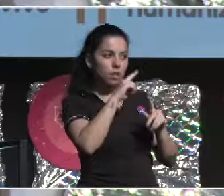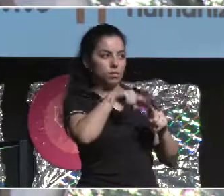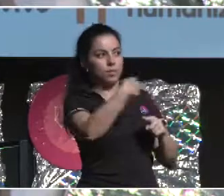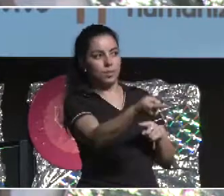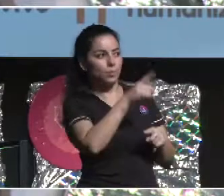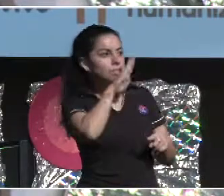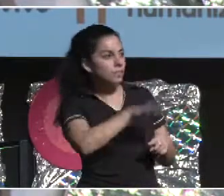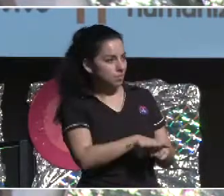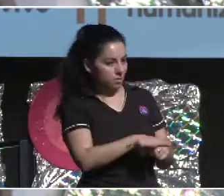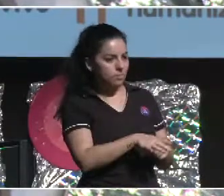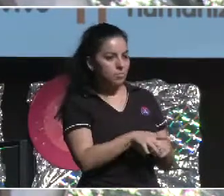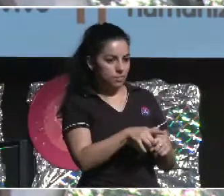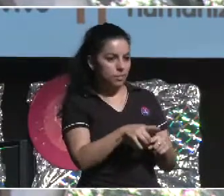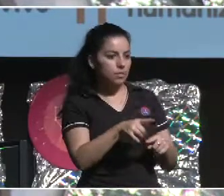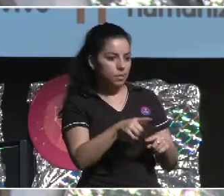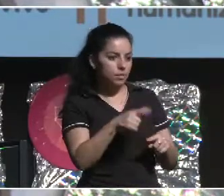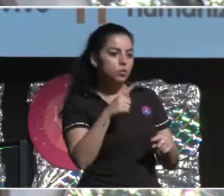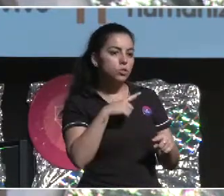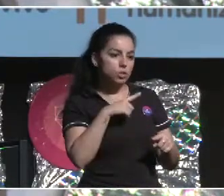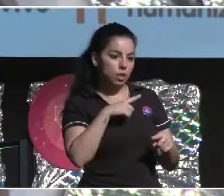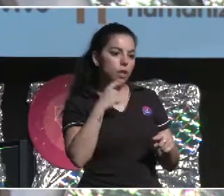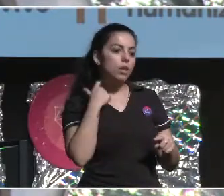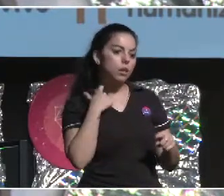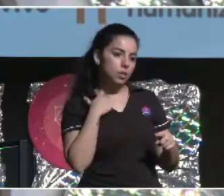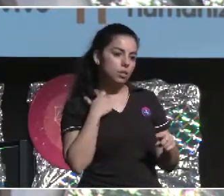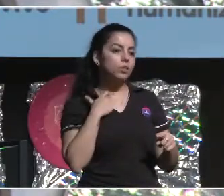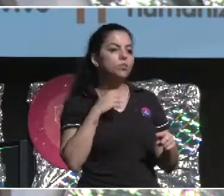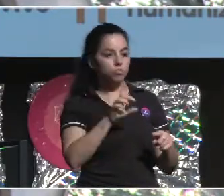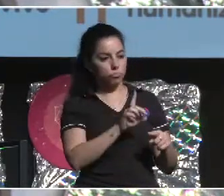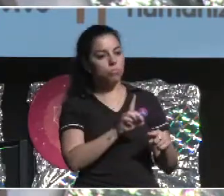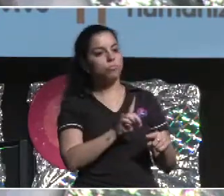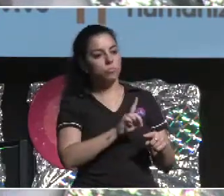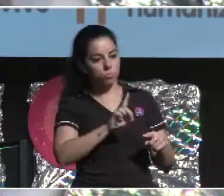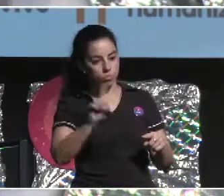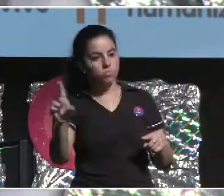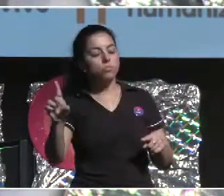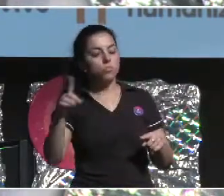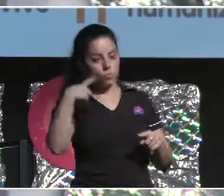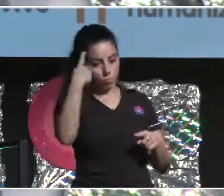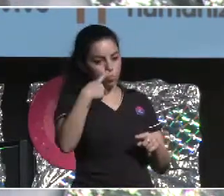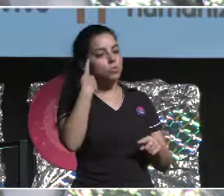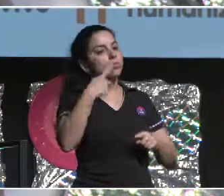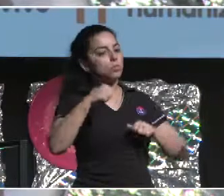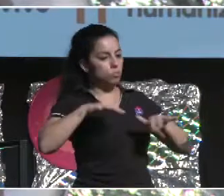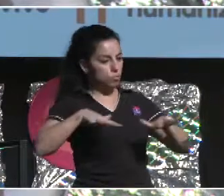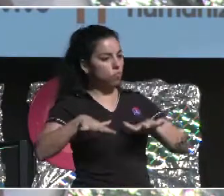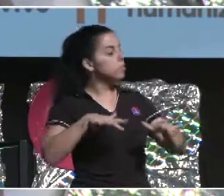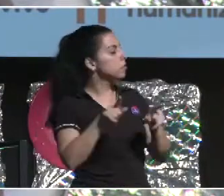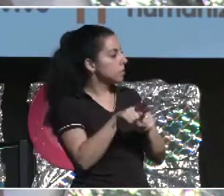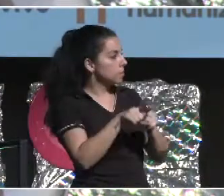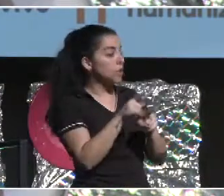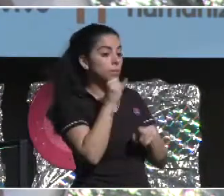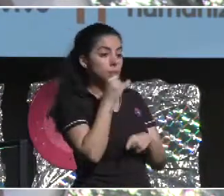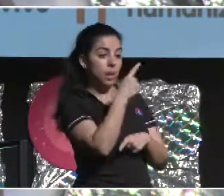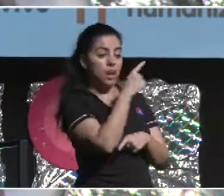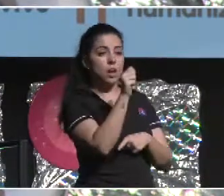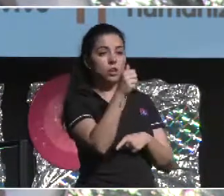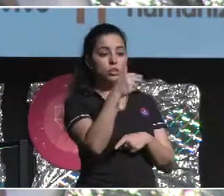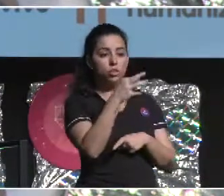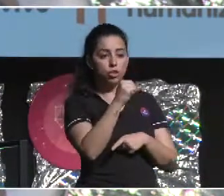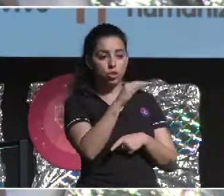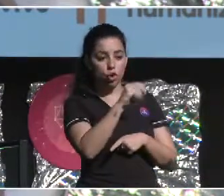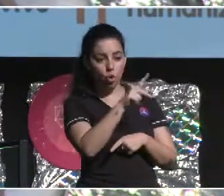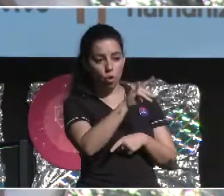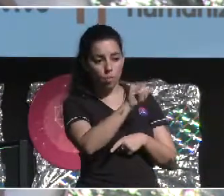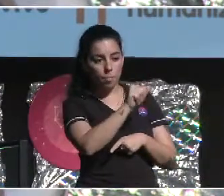tarde. Y ahí lo que también ocurrió es que, por ejemplo, en Antioquia es donde tiene